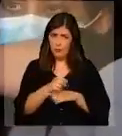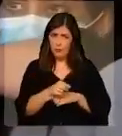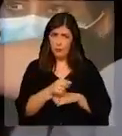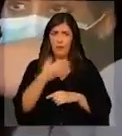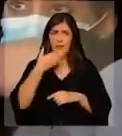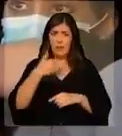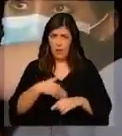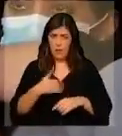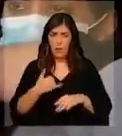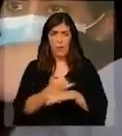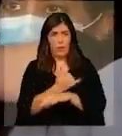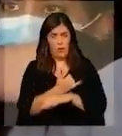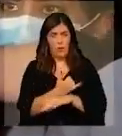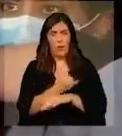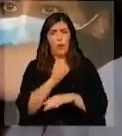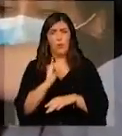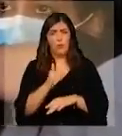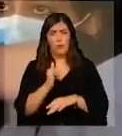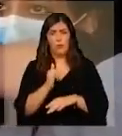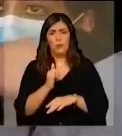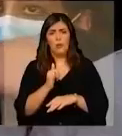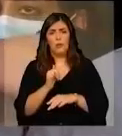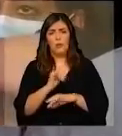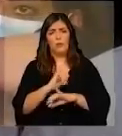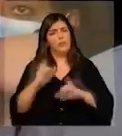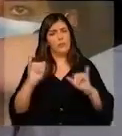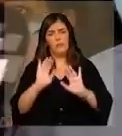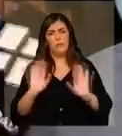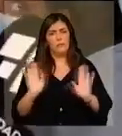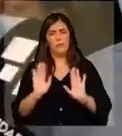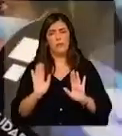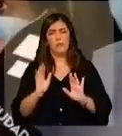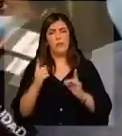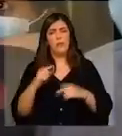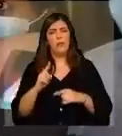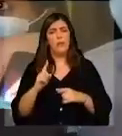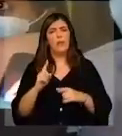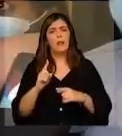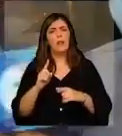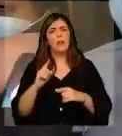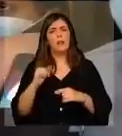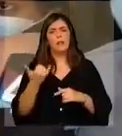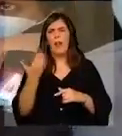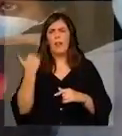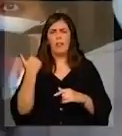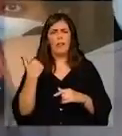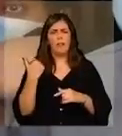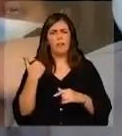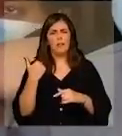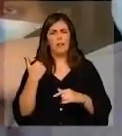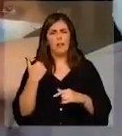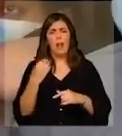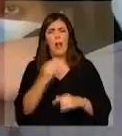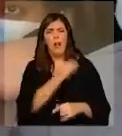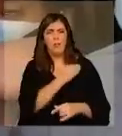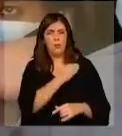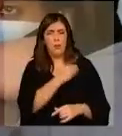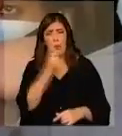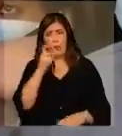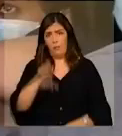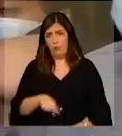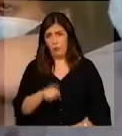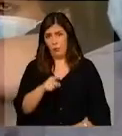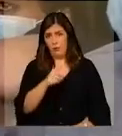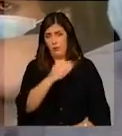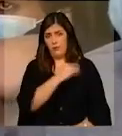entendió que había cometido un error, lo entendió y para mí el tema ya está, se terminó. ¿Ha pasado antes, por ejemplo? Nos avisó una persona de